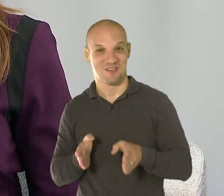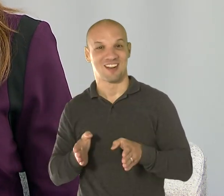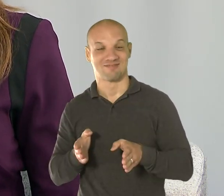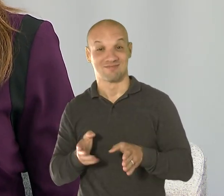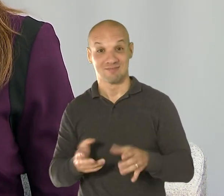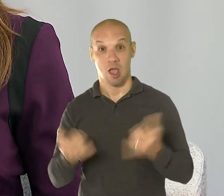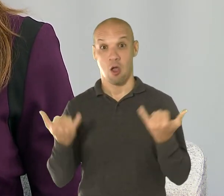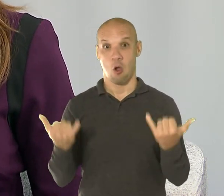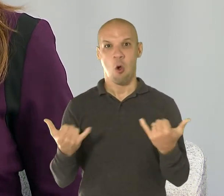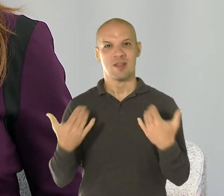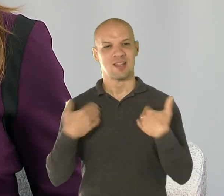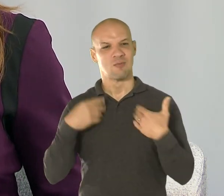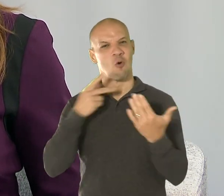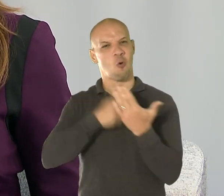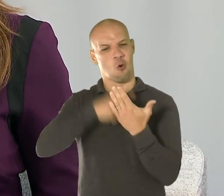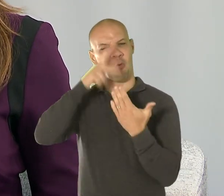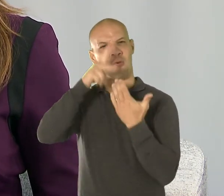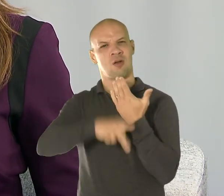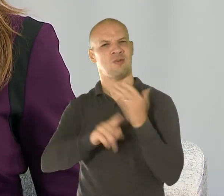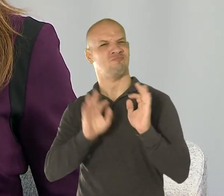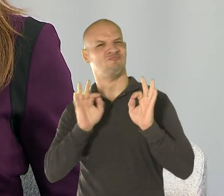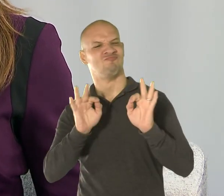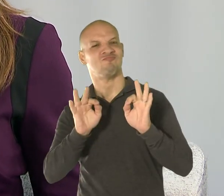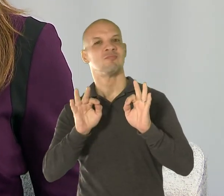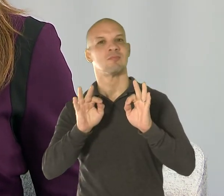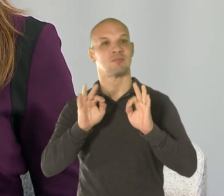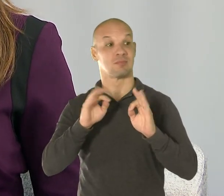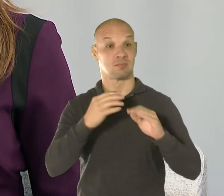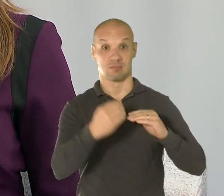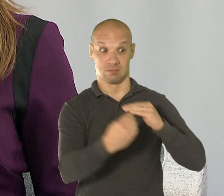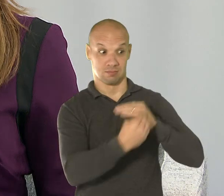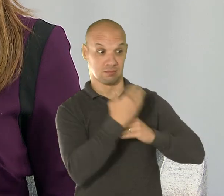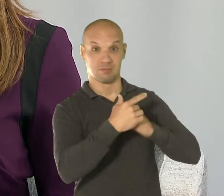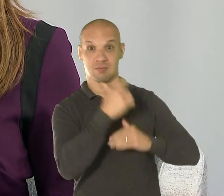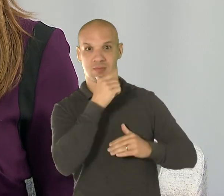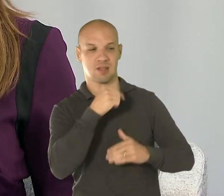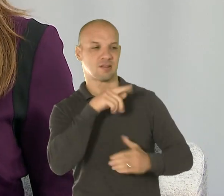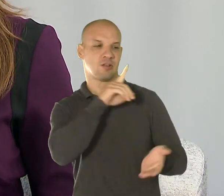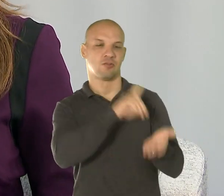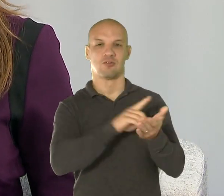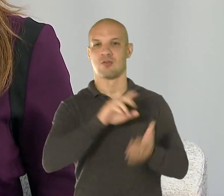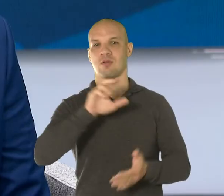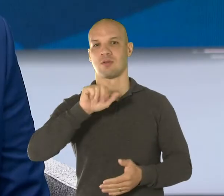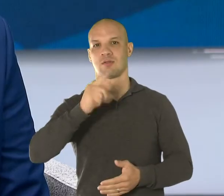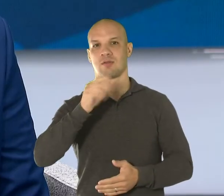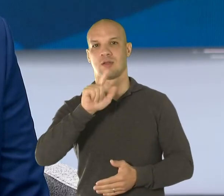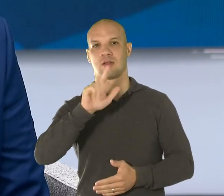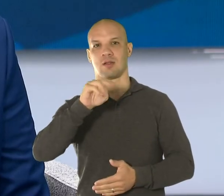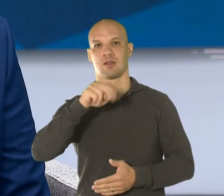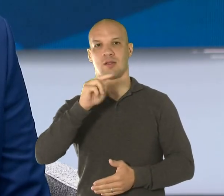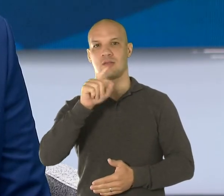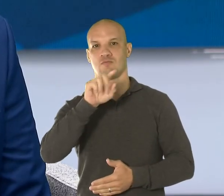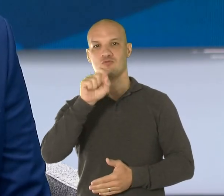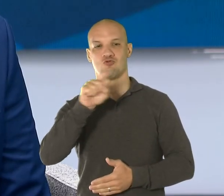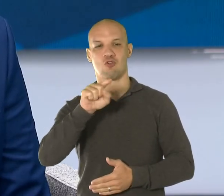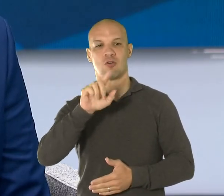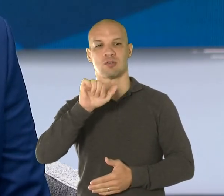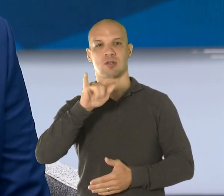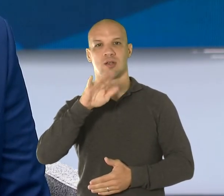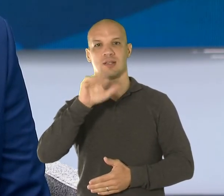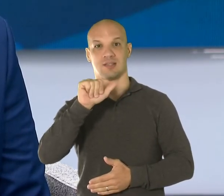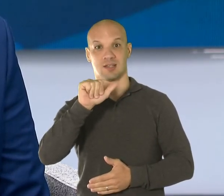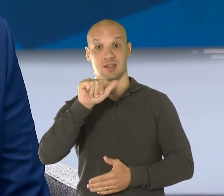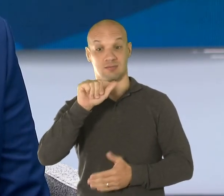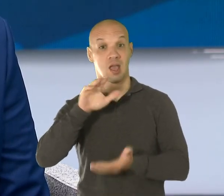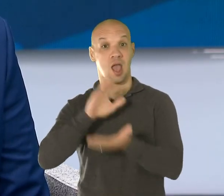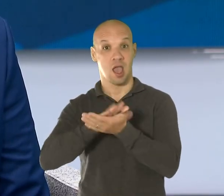un gran programa para orientarnos. Le damos la bienvenida al doctor Ángel Muñoz Alicea, director de la Escuela para Cuidadores